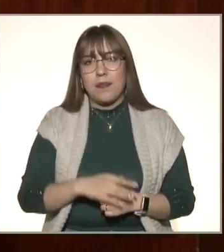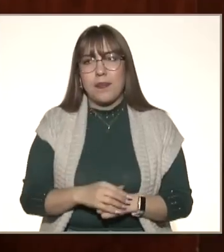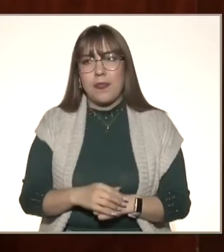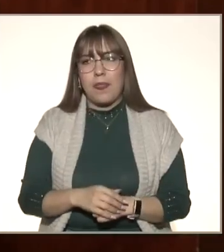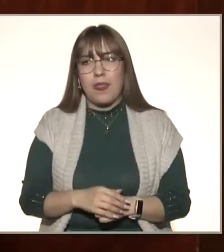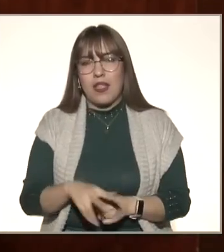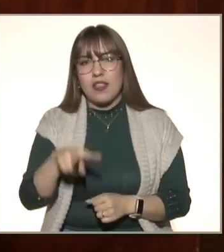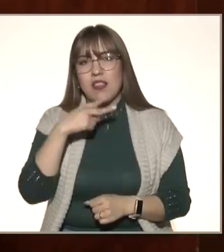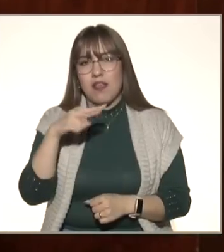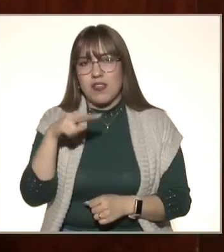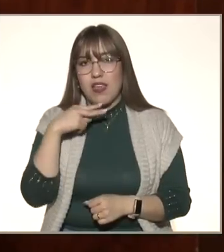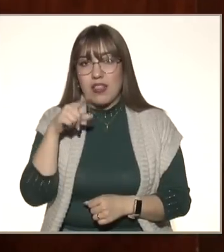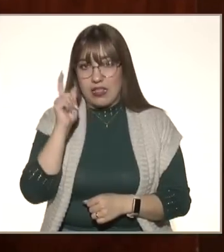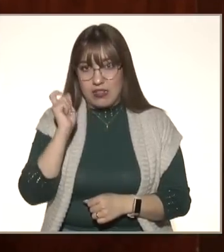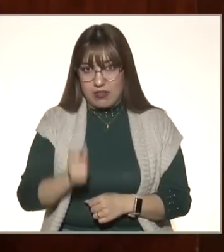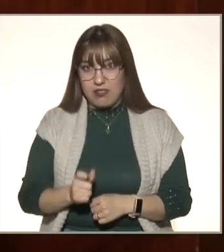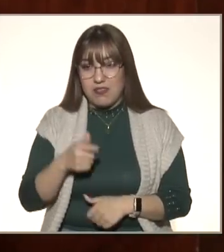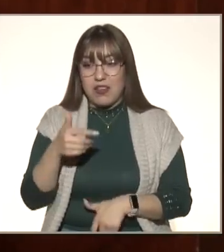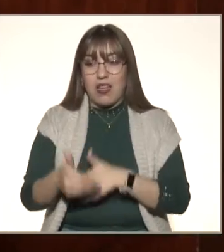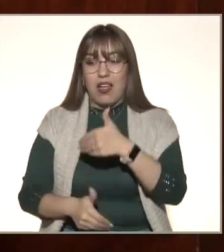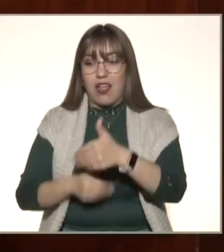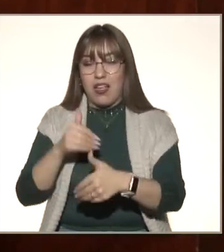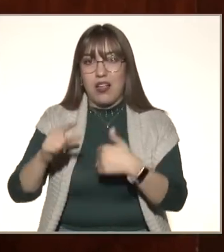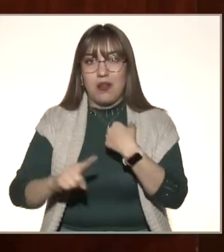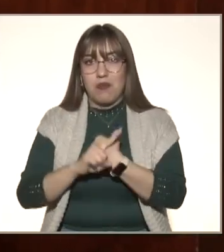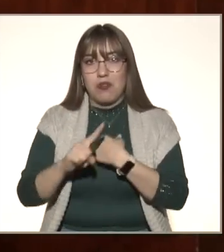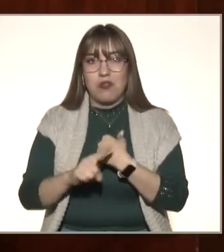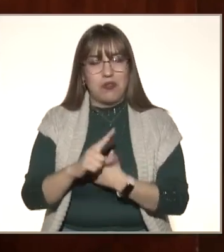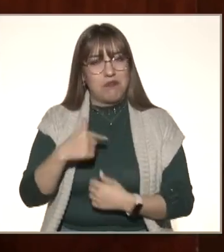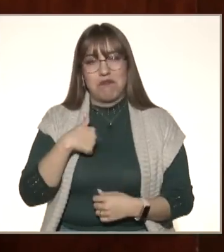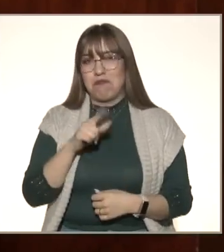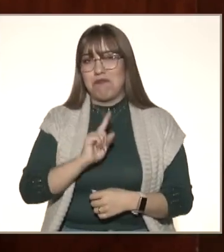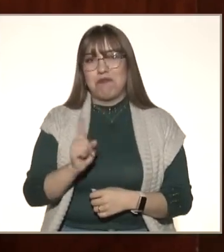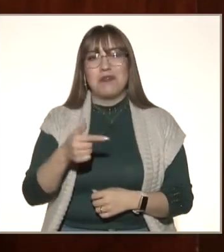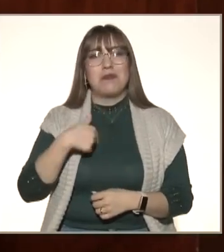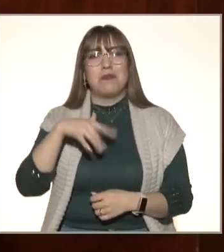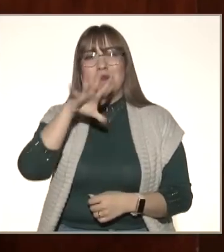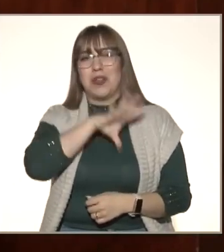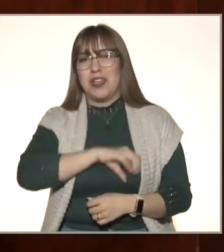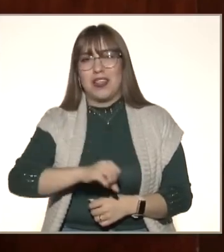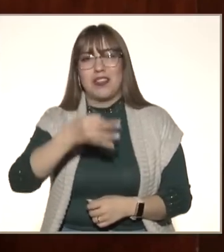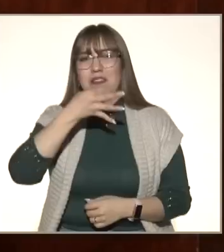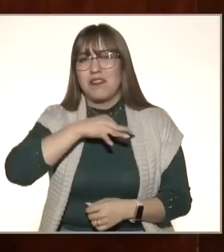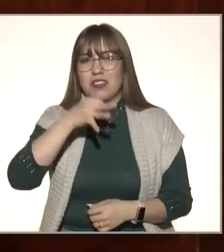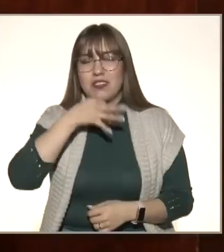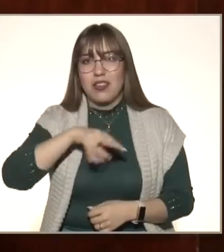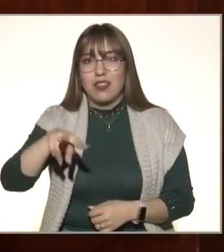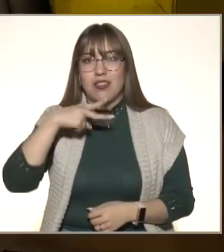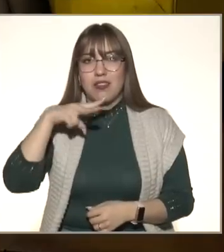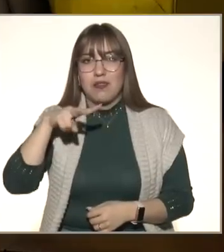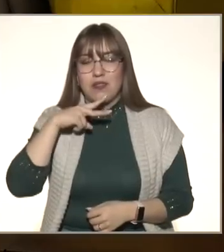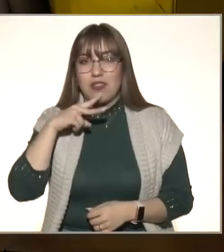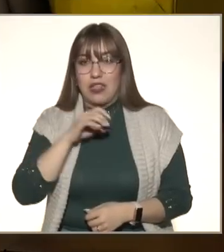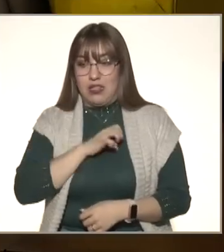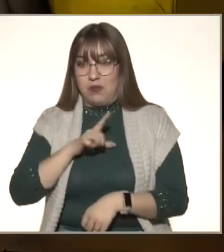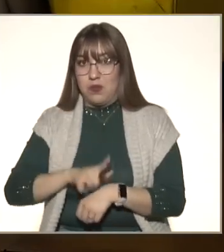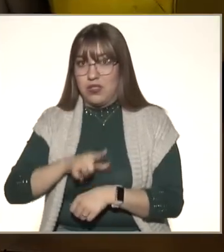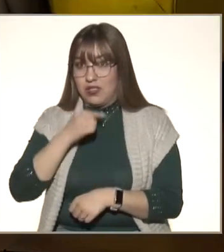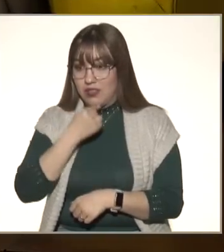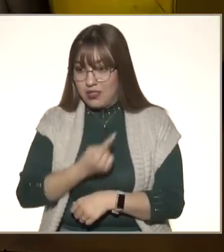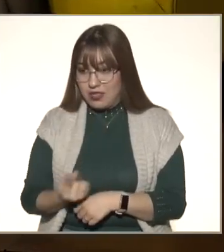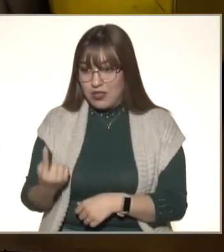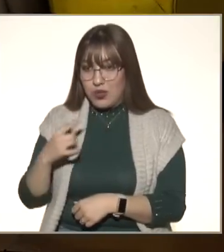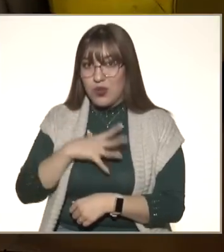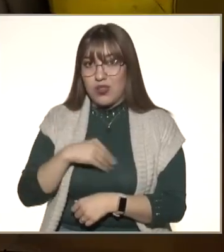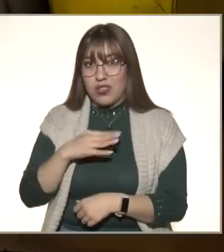el conflicto? Dice, para mí no, yo sí disfruto estas fechas y en especial me interesa que mis hijos aprendan